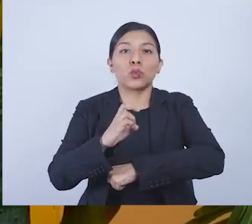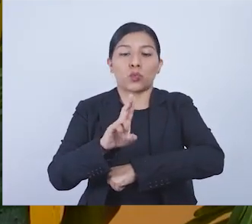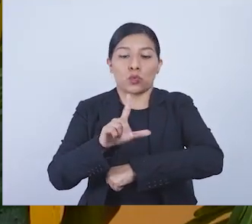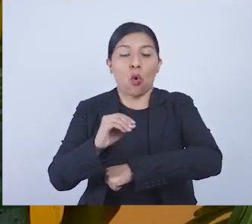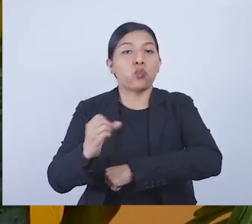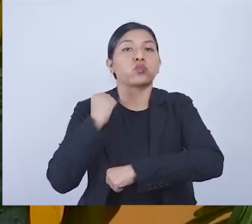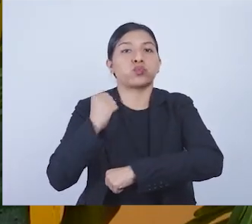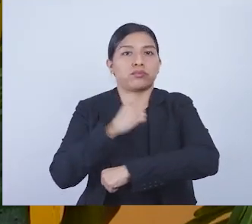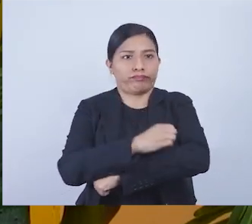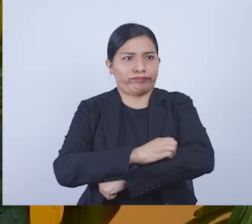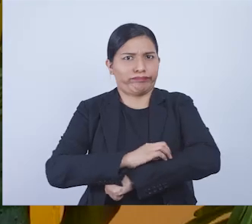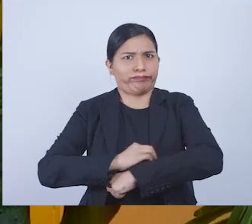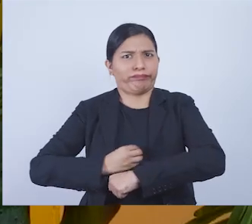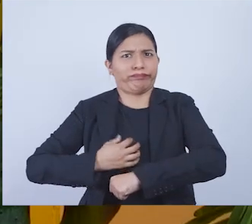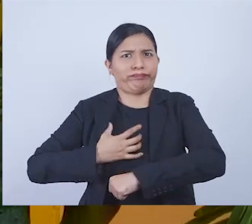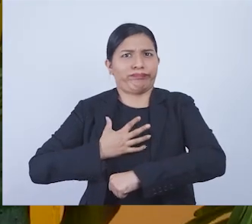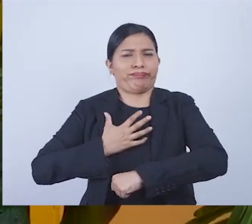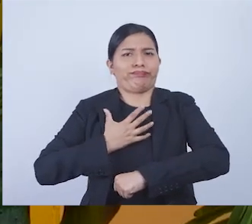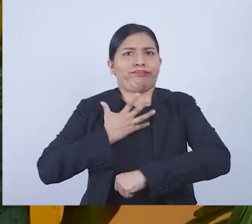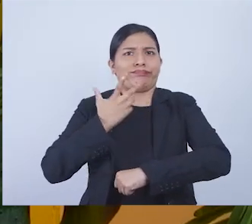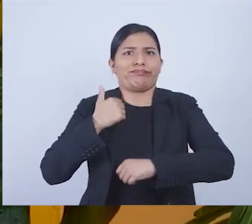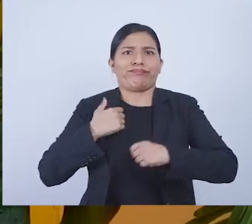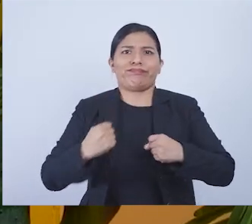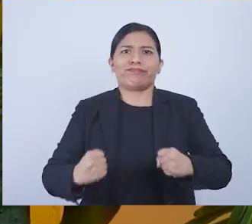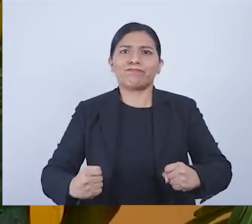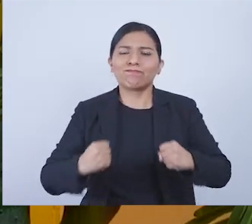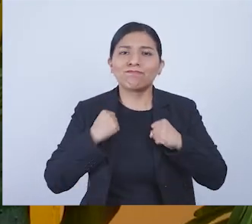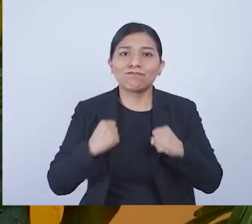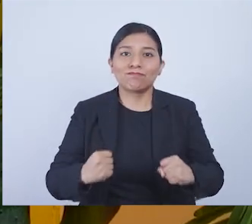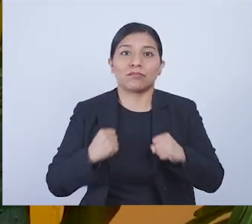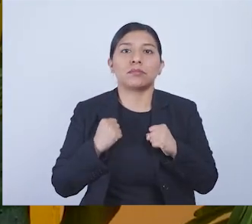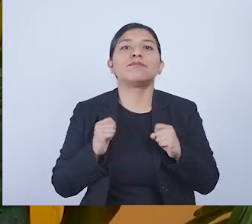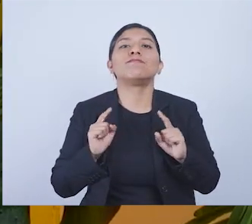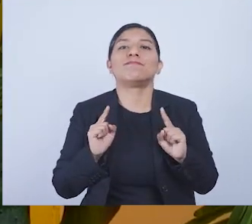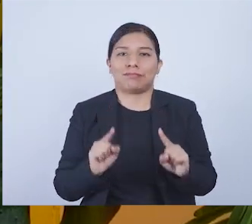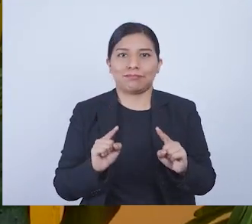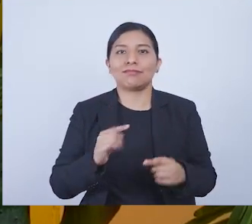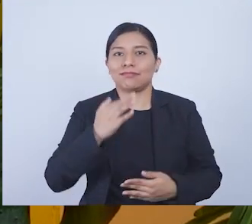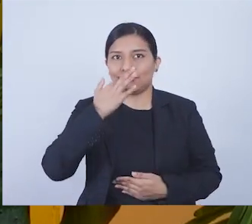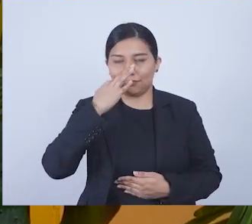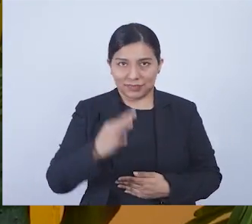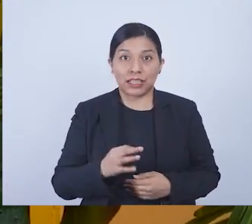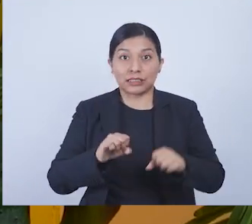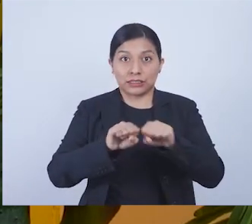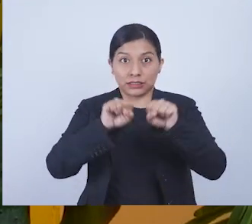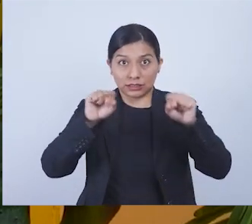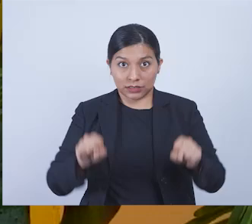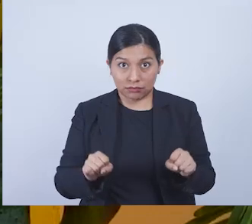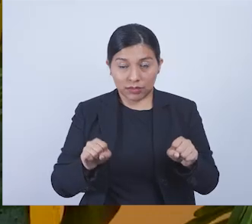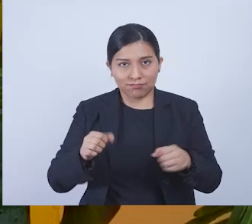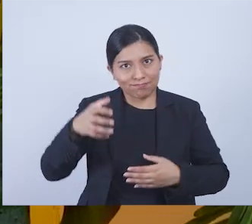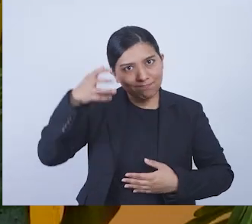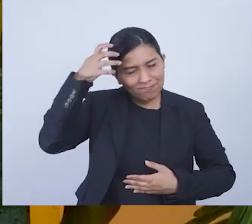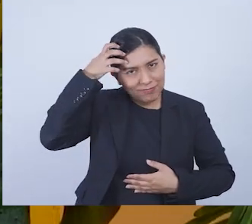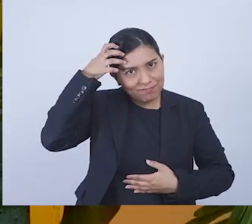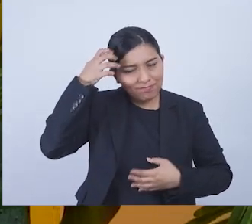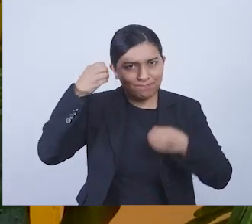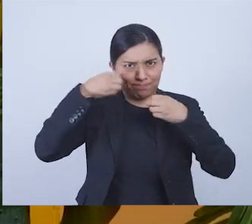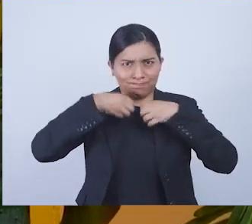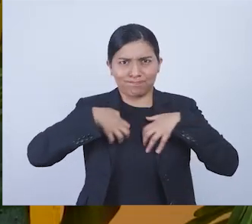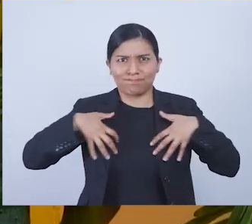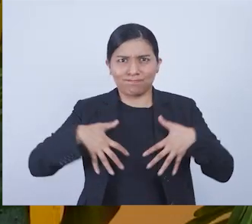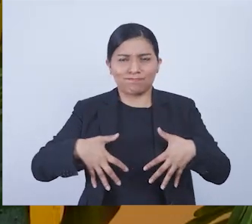es decir, trabajando para lo que está hecho, y estas inciden en el sistema nervioso central, en el